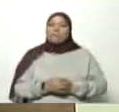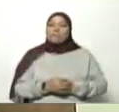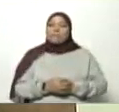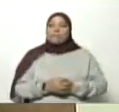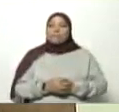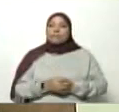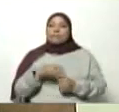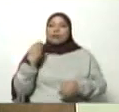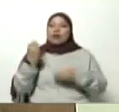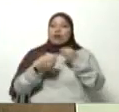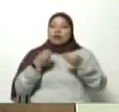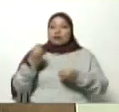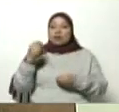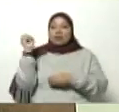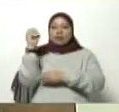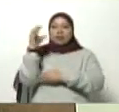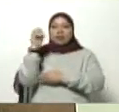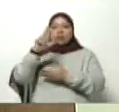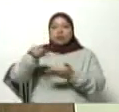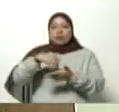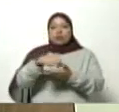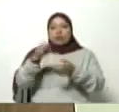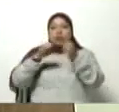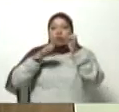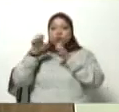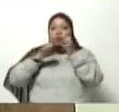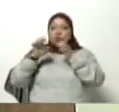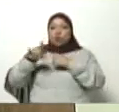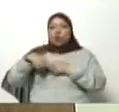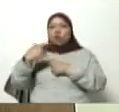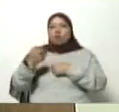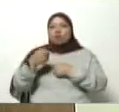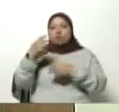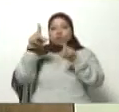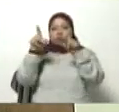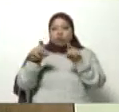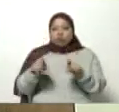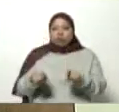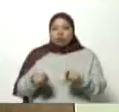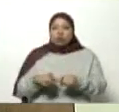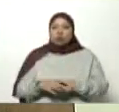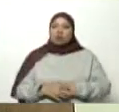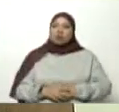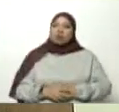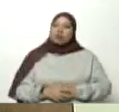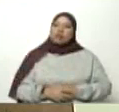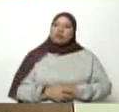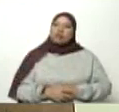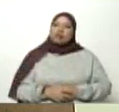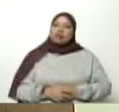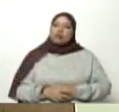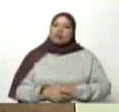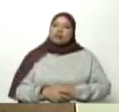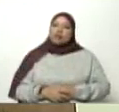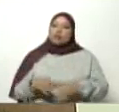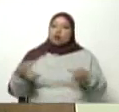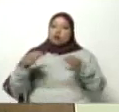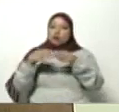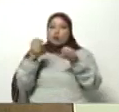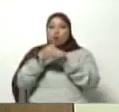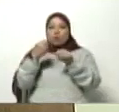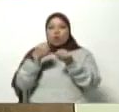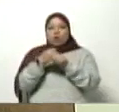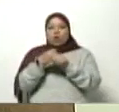asamblea, realizar la postulación la postulación de los compañeros y las